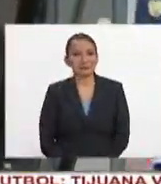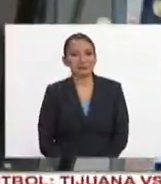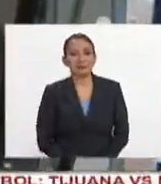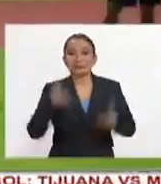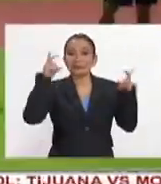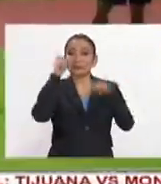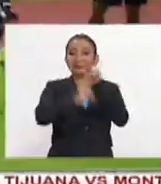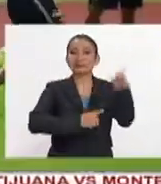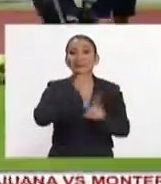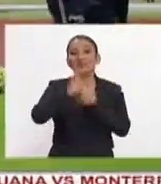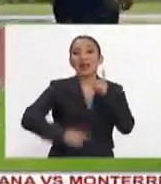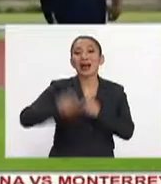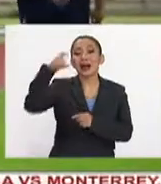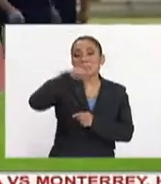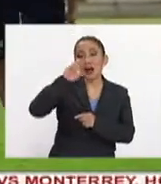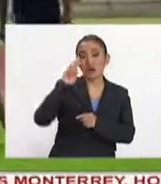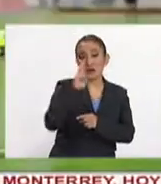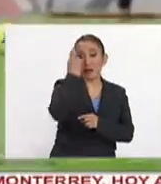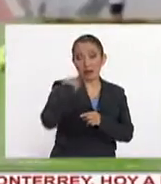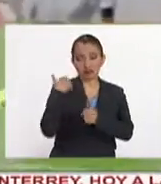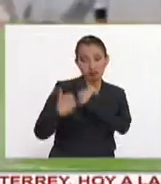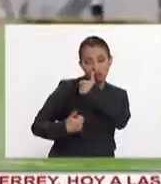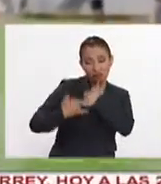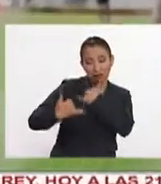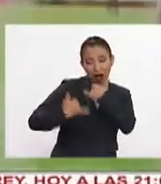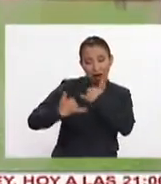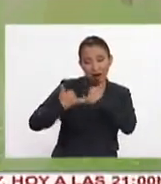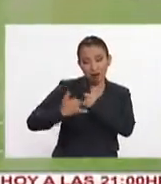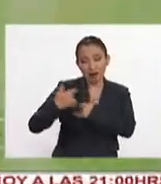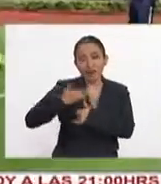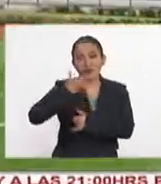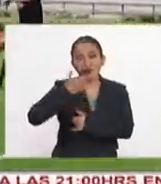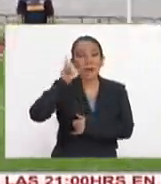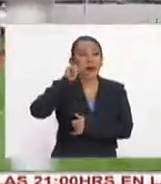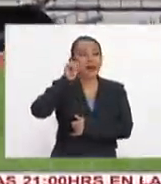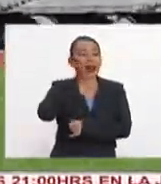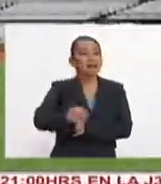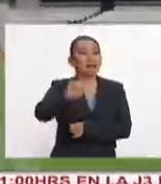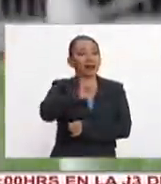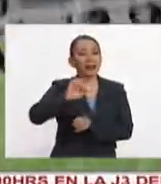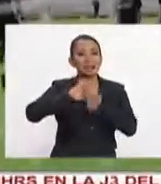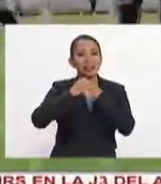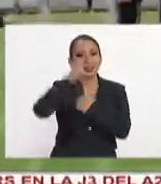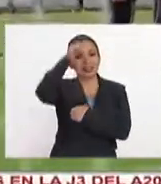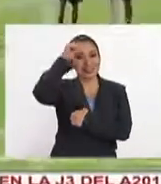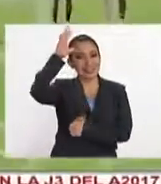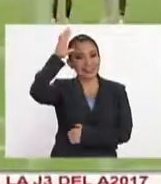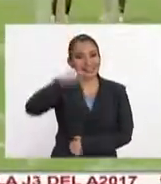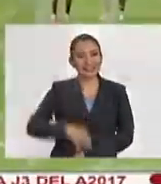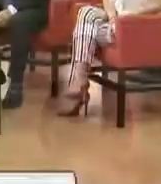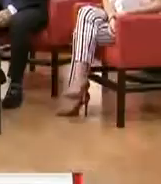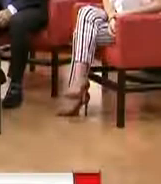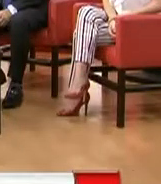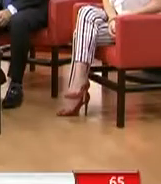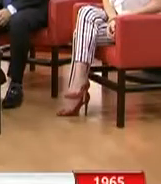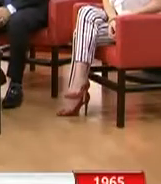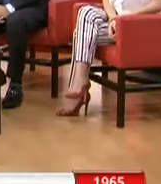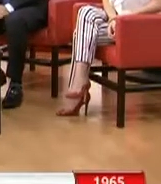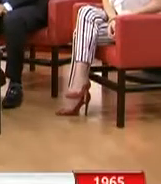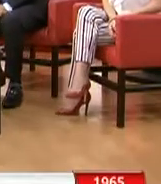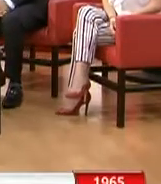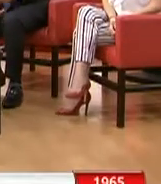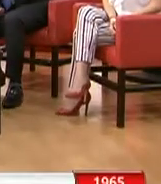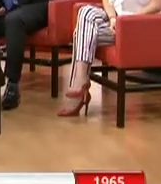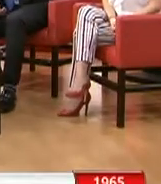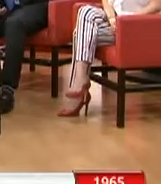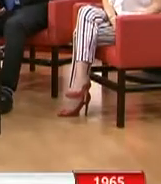en los deportes, América y Pumas disputarán el clásico capitalino mañana sábado en el Estadio Azteca. Gracias